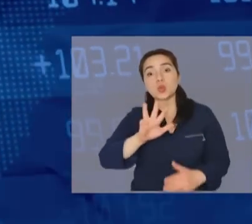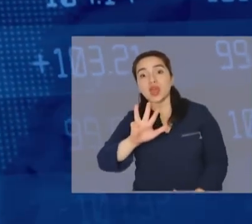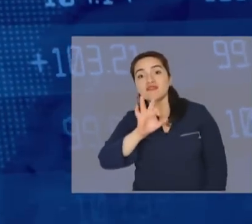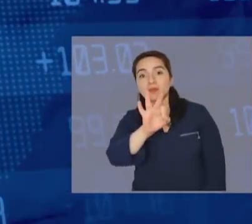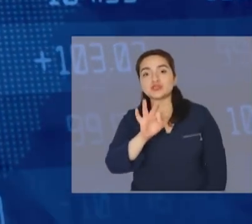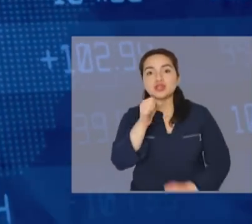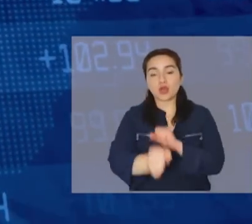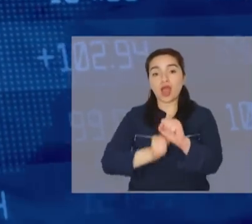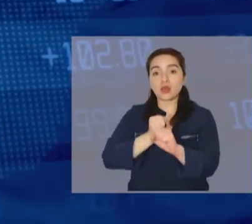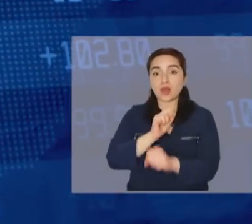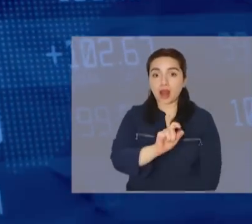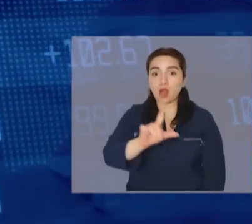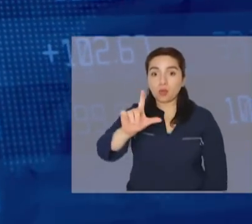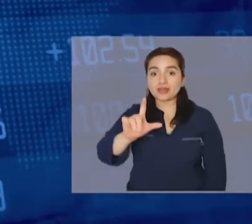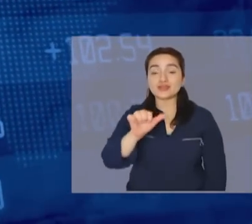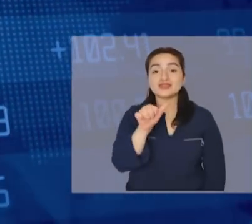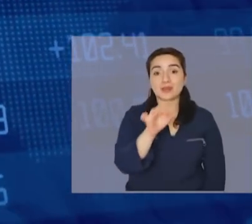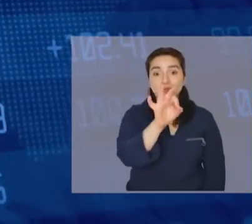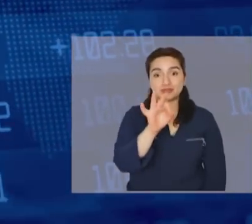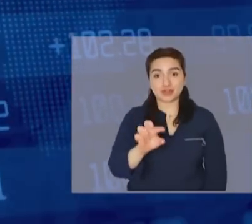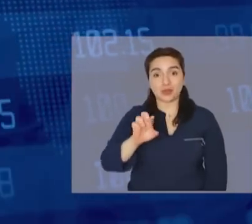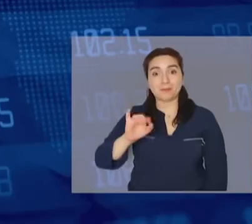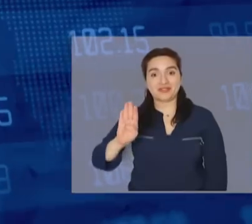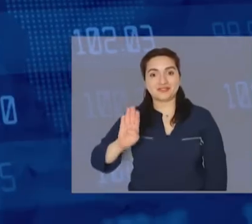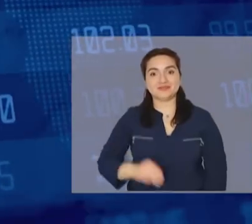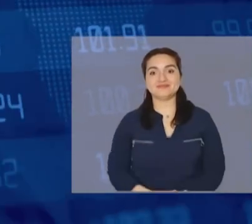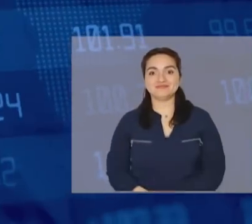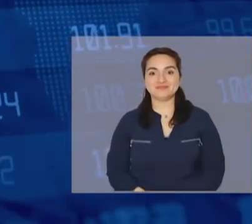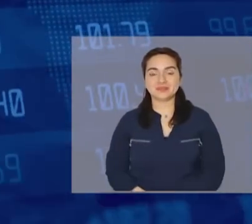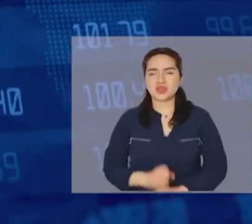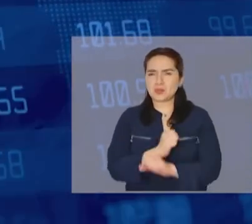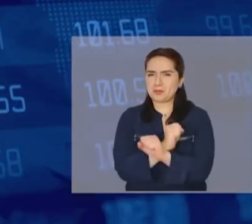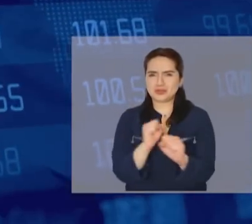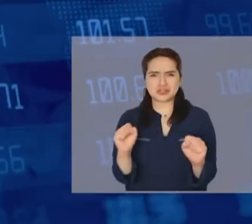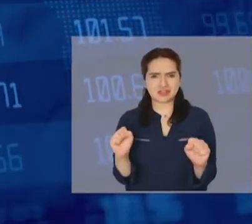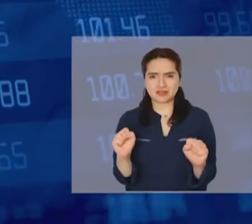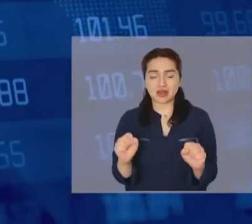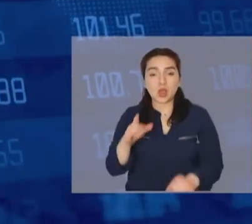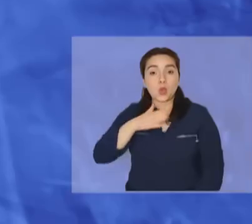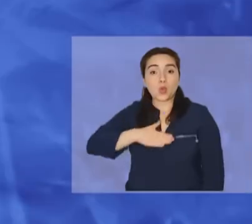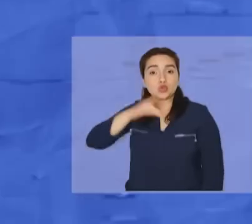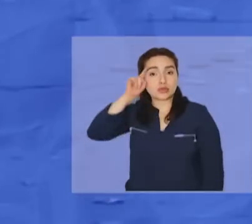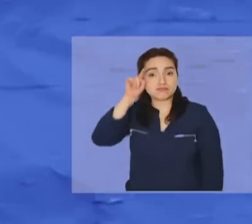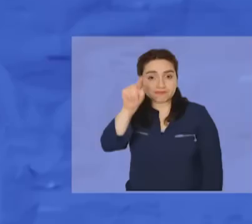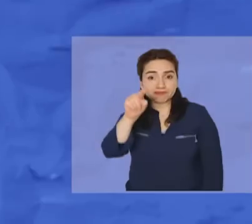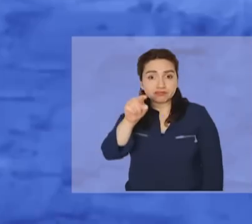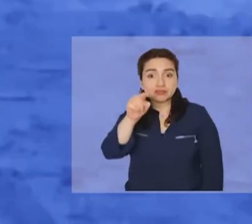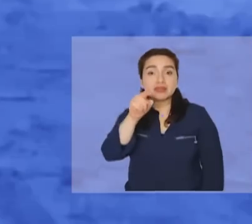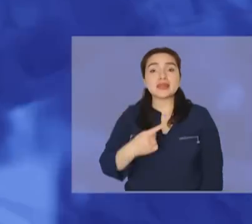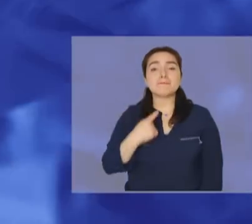14.000 millones con un aumento del 8-9% anual, el cual alcanza el 6% del Producto Interno Bruto. No